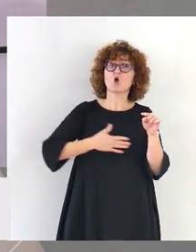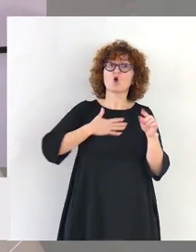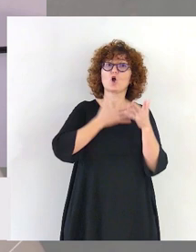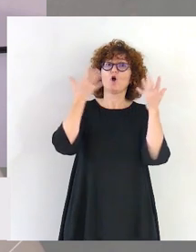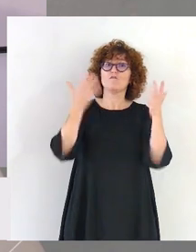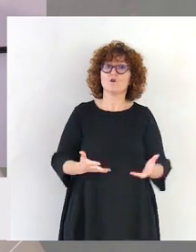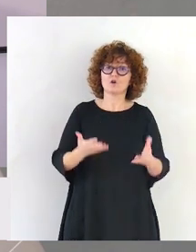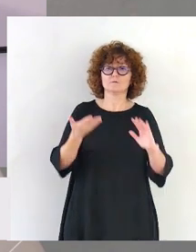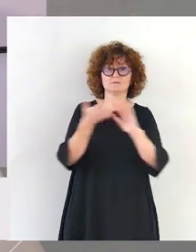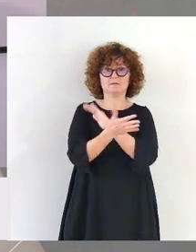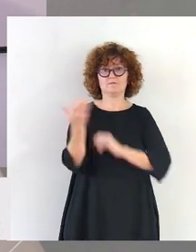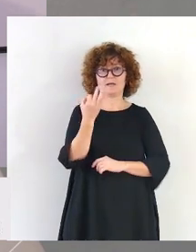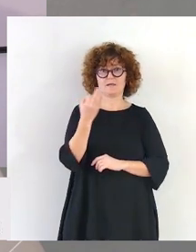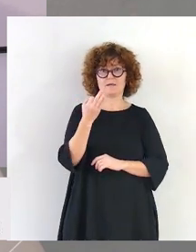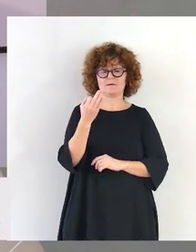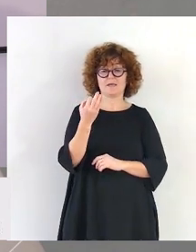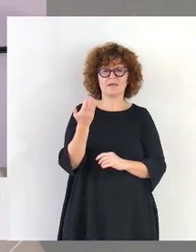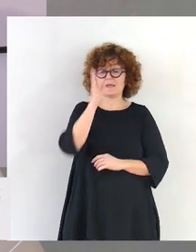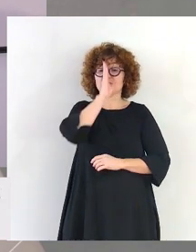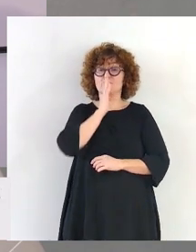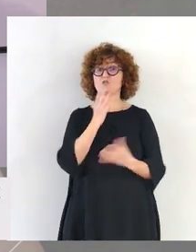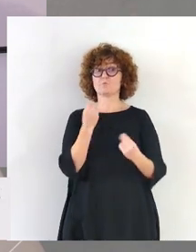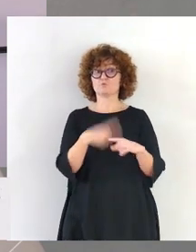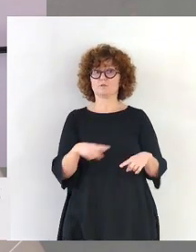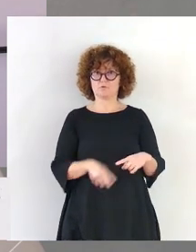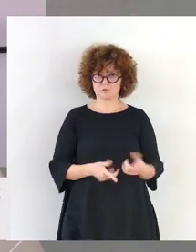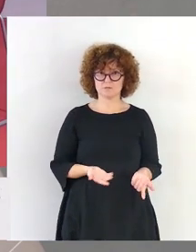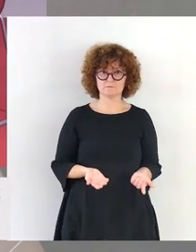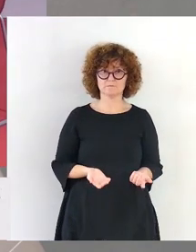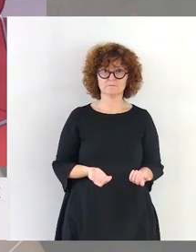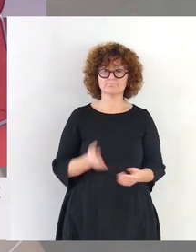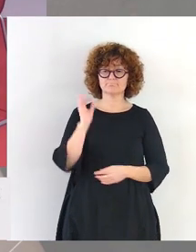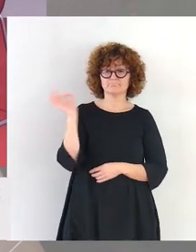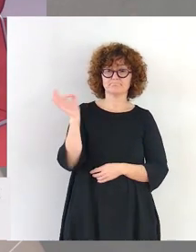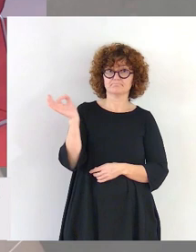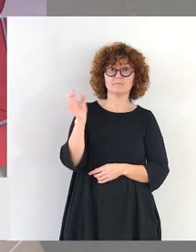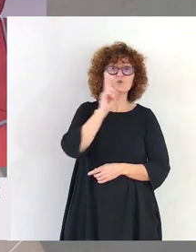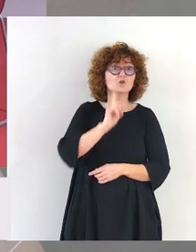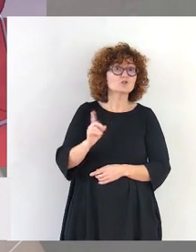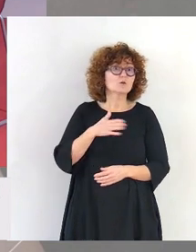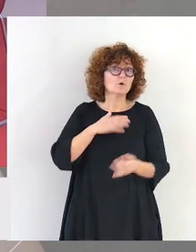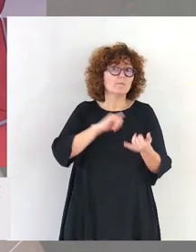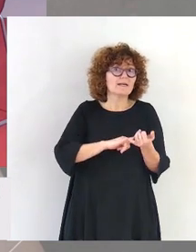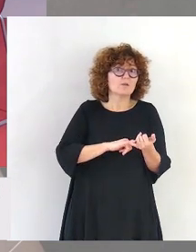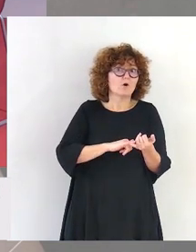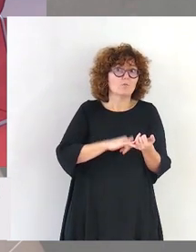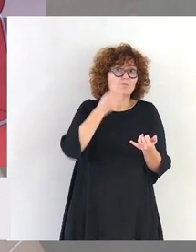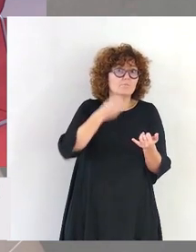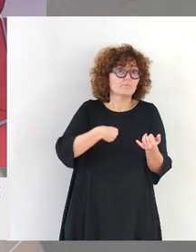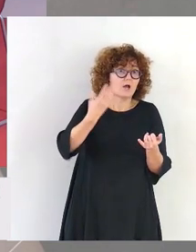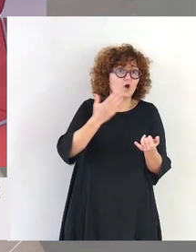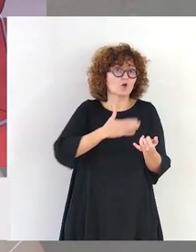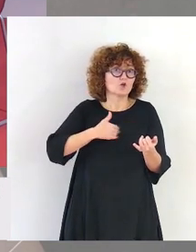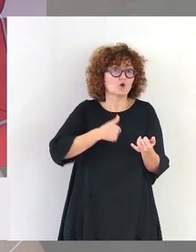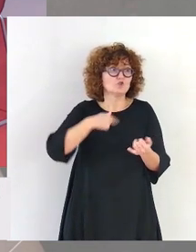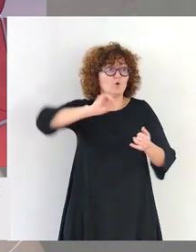esconde muchas vilezas no entonces pues sí efectivamente yo no sé si como marido a mí me hubiese venido mejor tener el rol